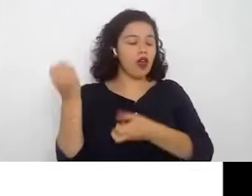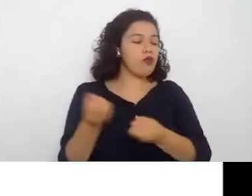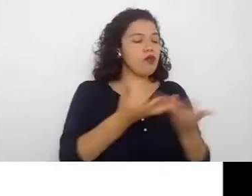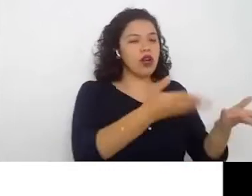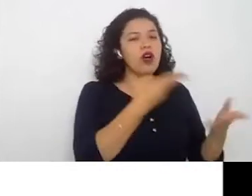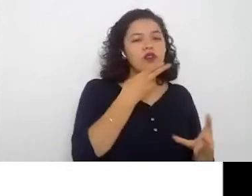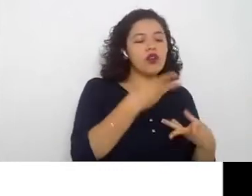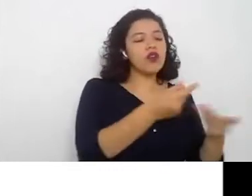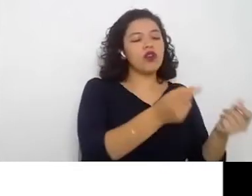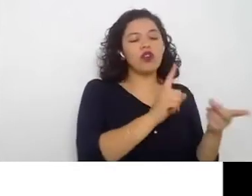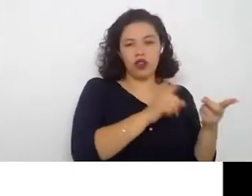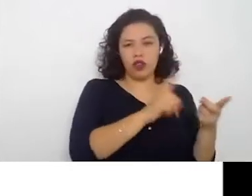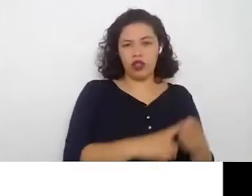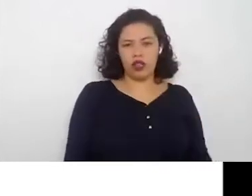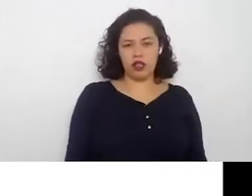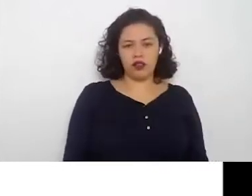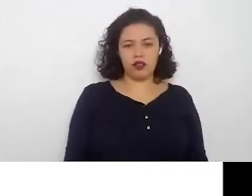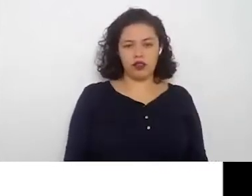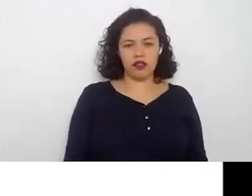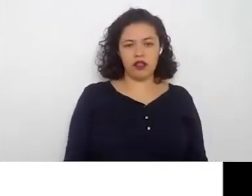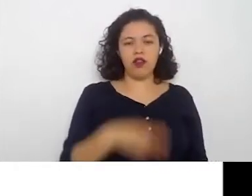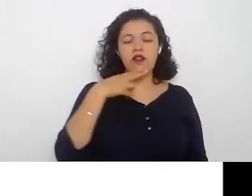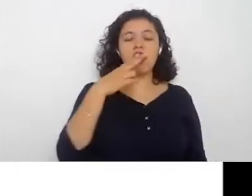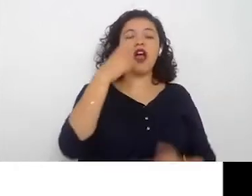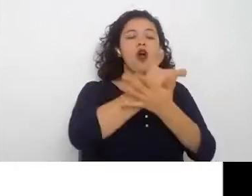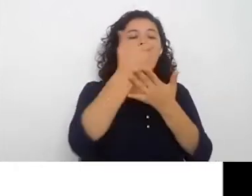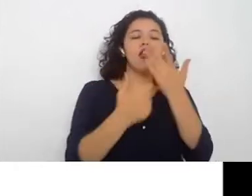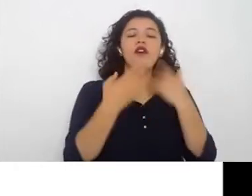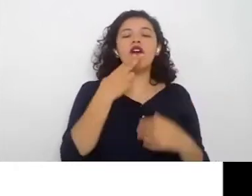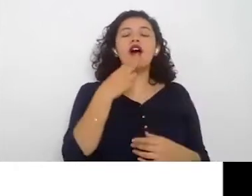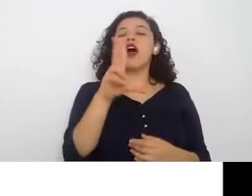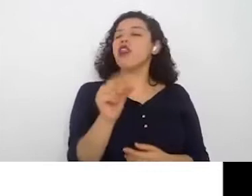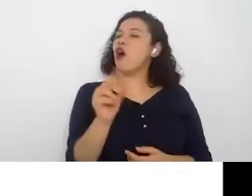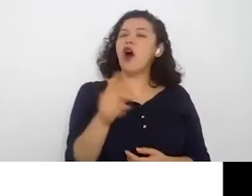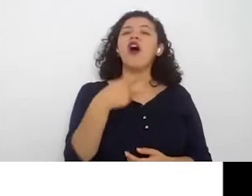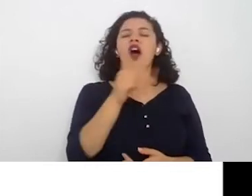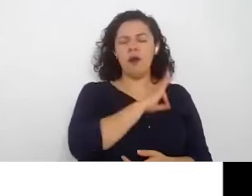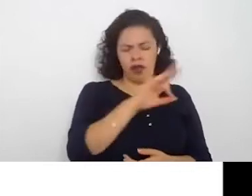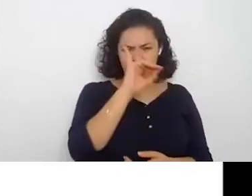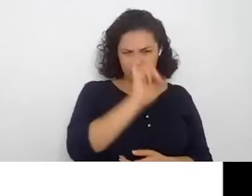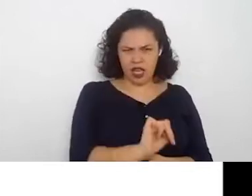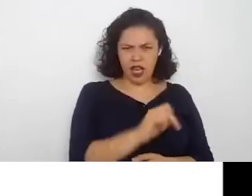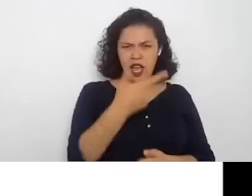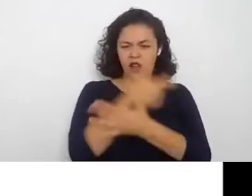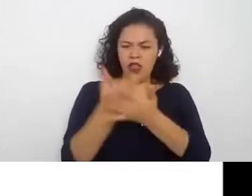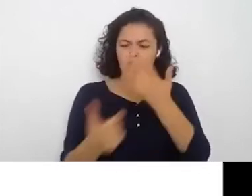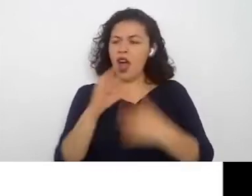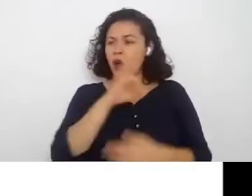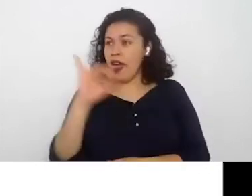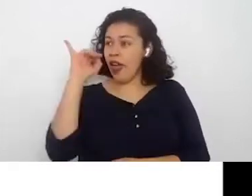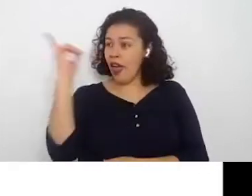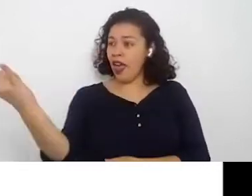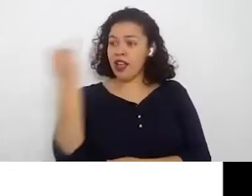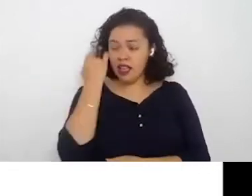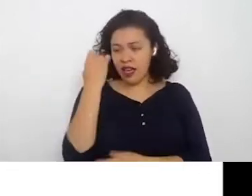No utilicen, traten de no utilizar esta cuenta. Sí se puede, ¿eh? Y que su contador les va a decir, sí, sí se puede. Bueno, entonces traten que